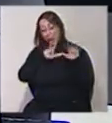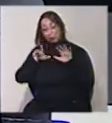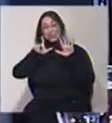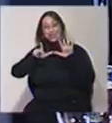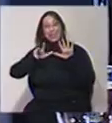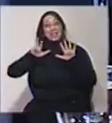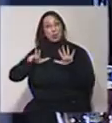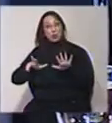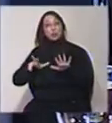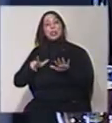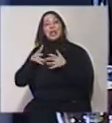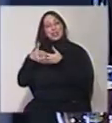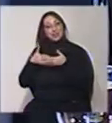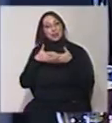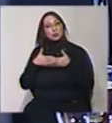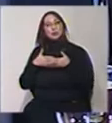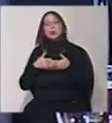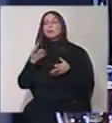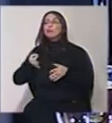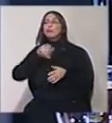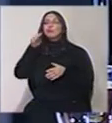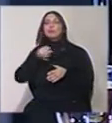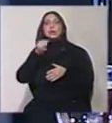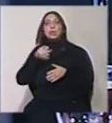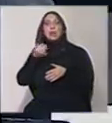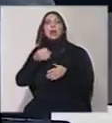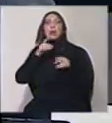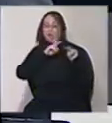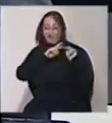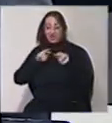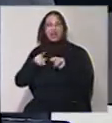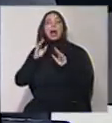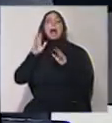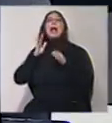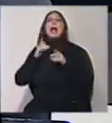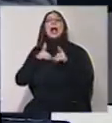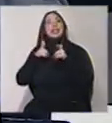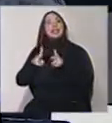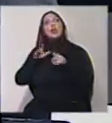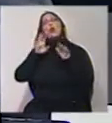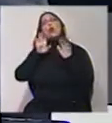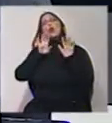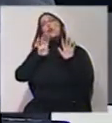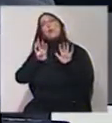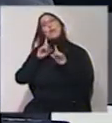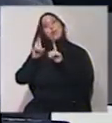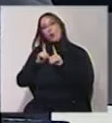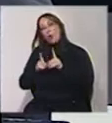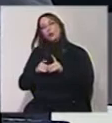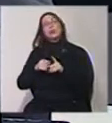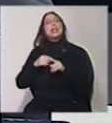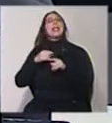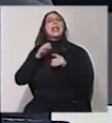1878, en los Estados Unidos se proclamó la aún hoy vigente, a pesar de los atentados del 9-11 y el resto de